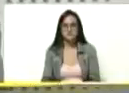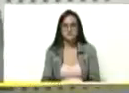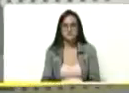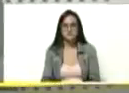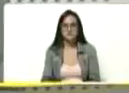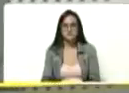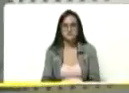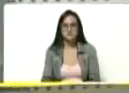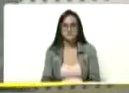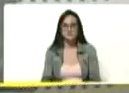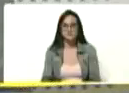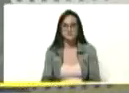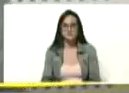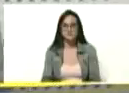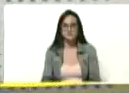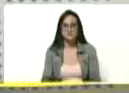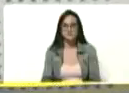Buenas tardes.